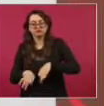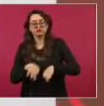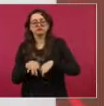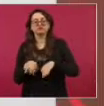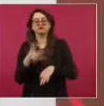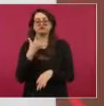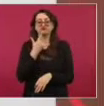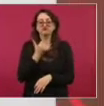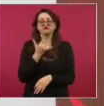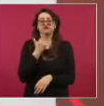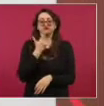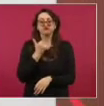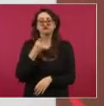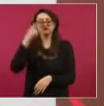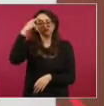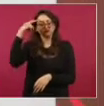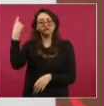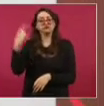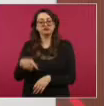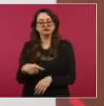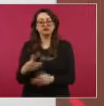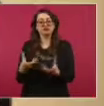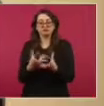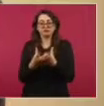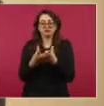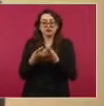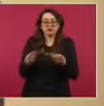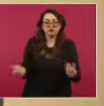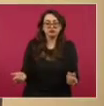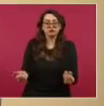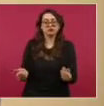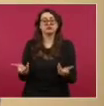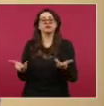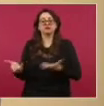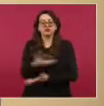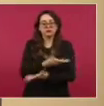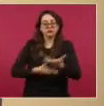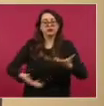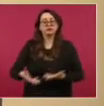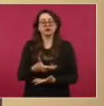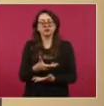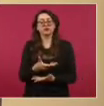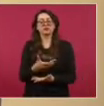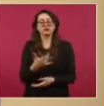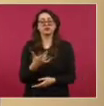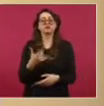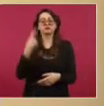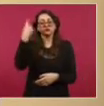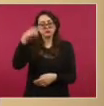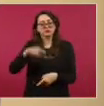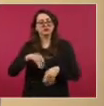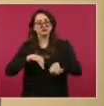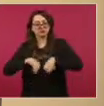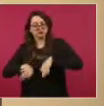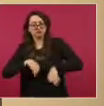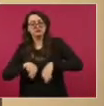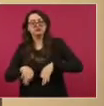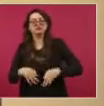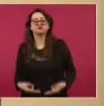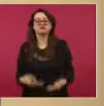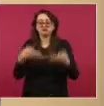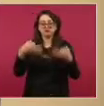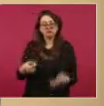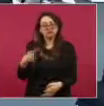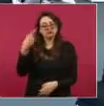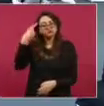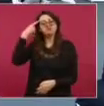corresponden, dando solución y alternativas de solución a las relaciones contractuales y laborales, con la razón